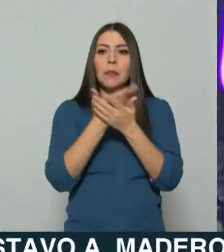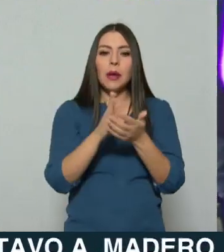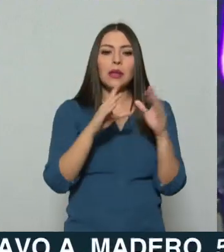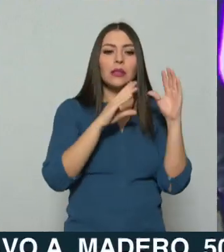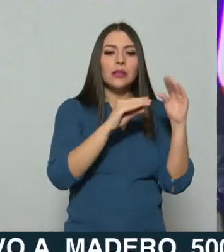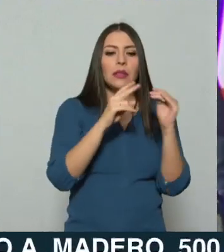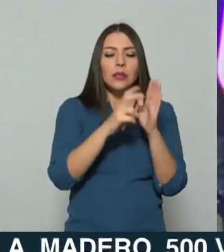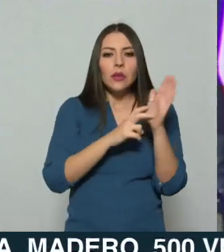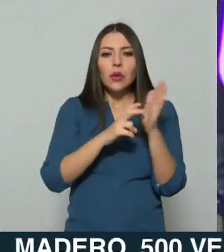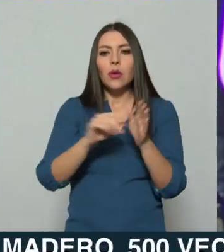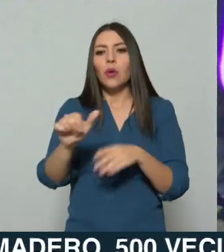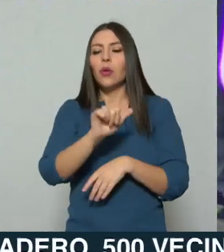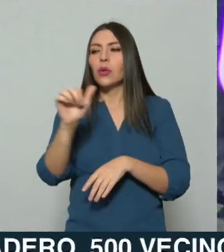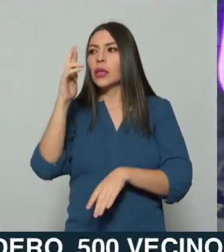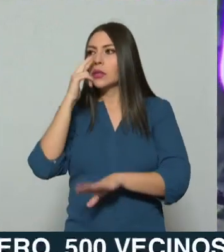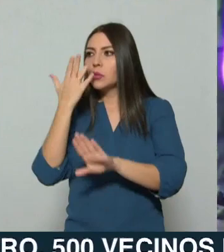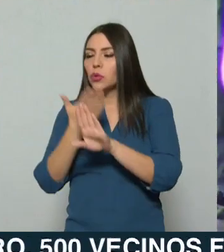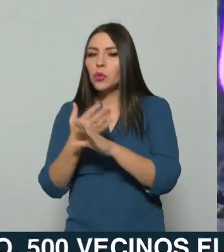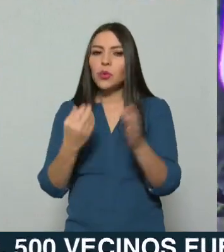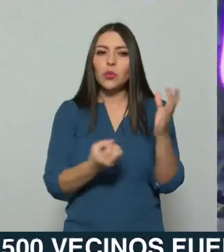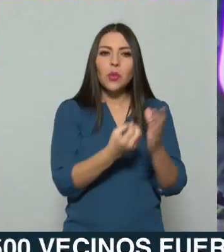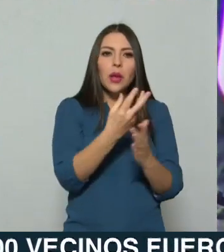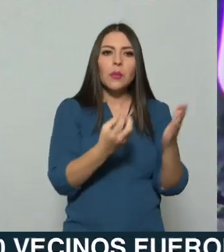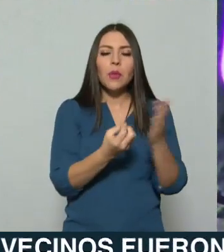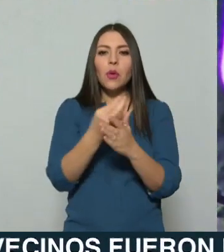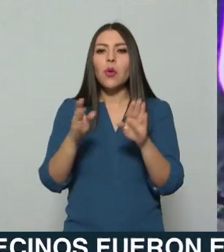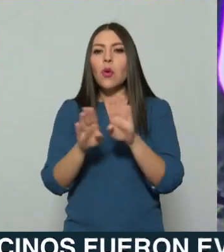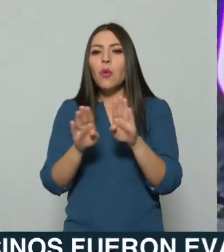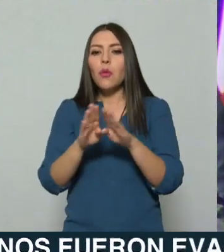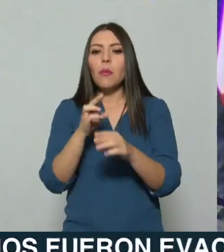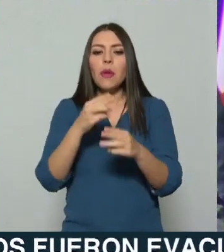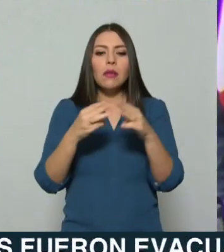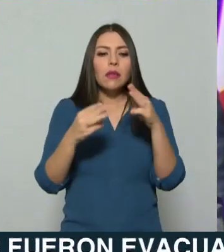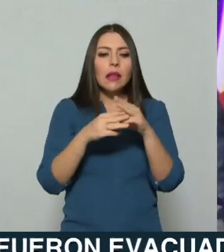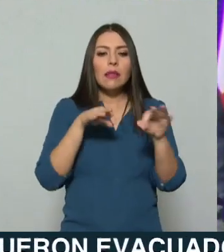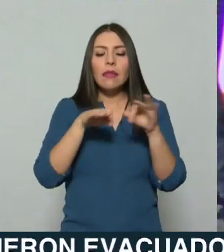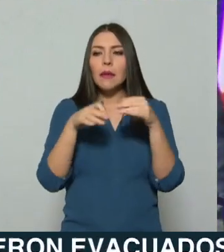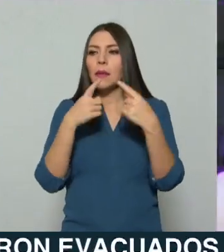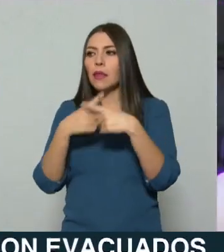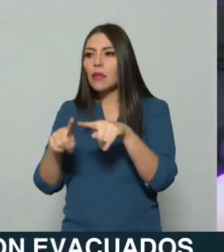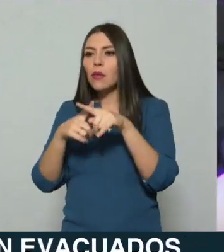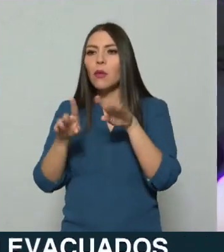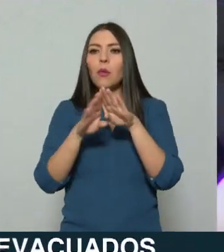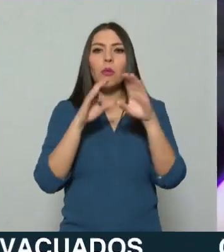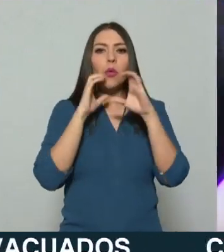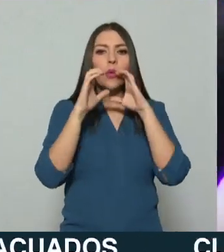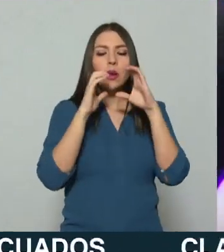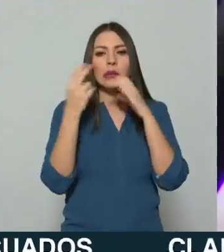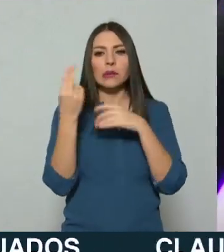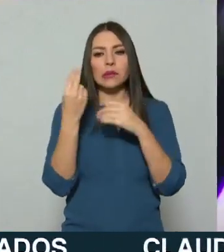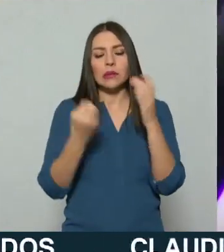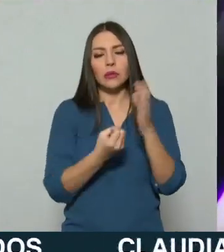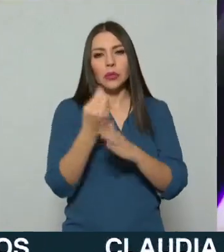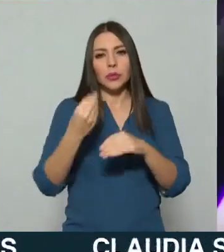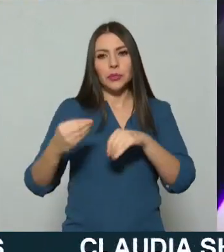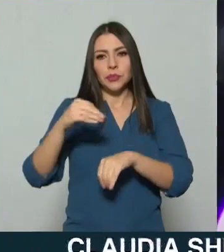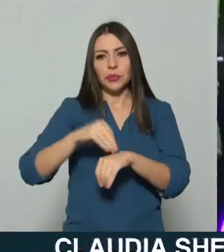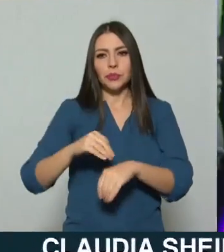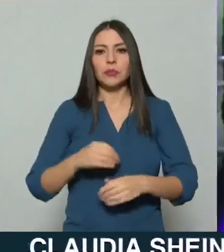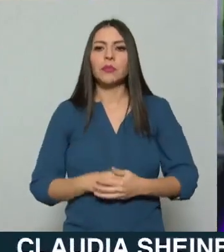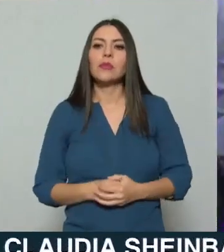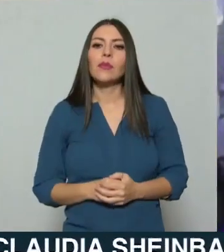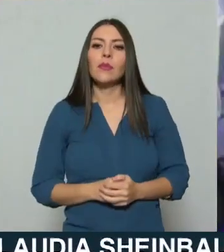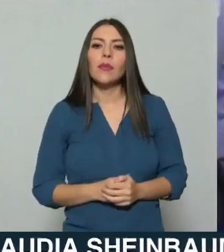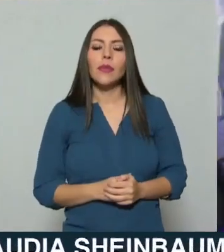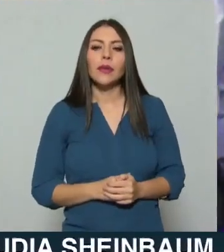nuevos roles, nuevos instrumentos de trabajo y de comunicación. Durante la ceremonia, el presidente Andrés